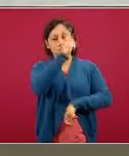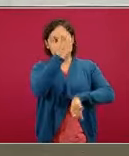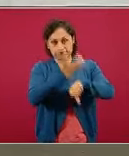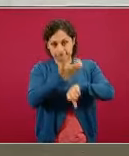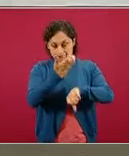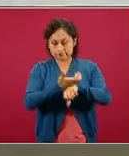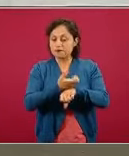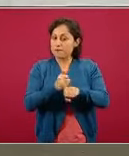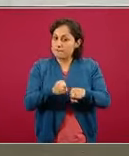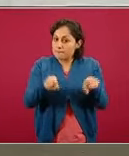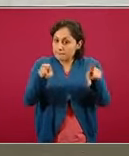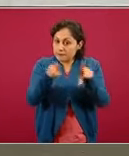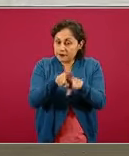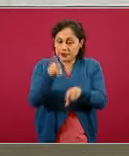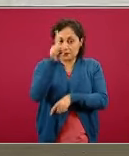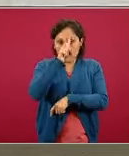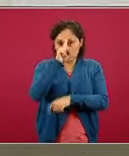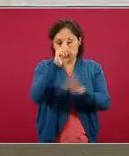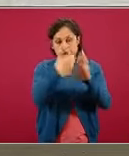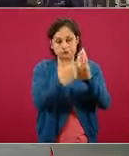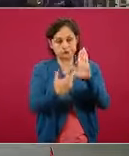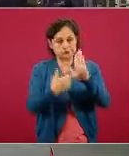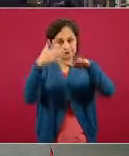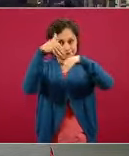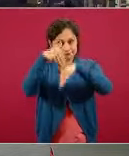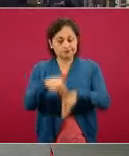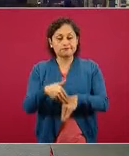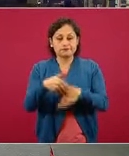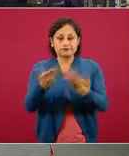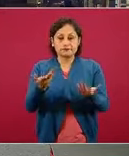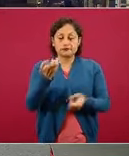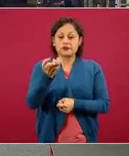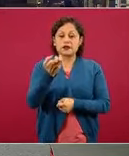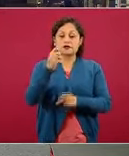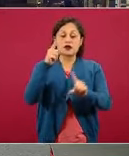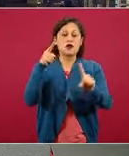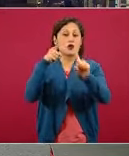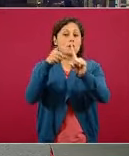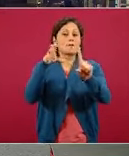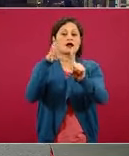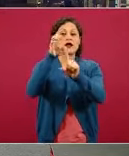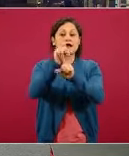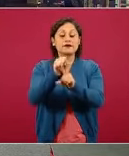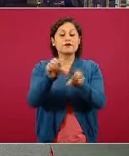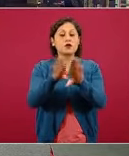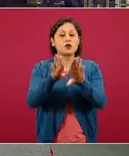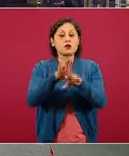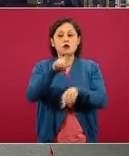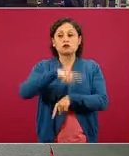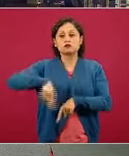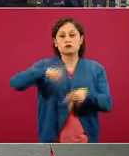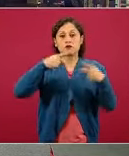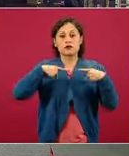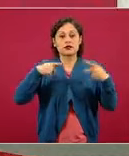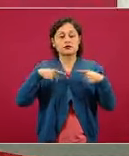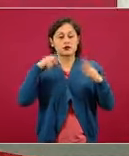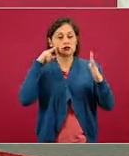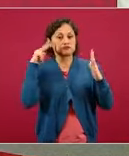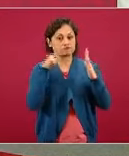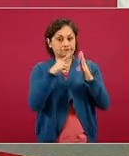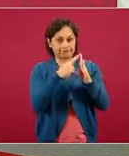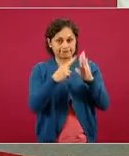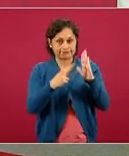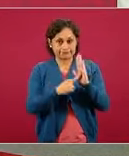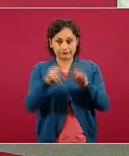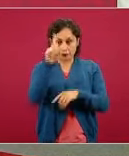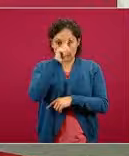alguna manera se trata siempre de limitar precisamente a través de la recomendación para que las personas tomen